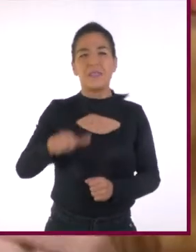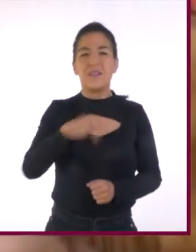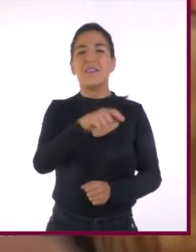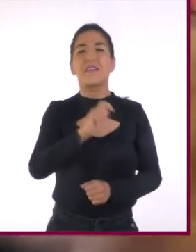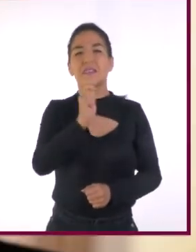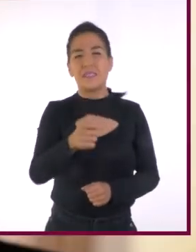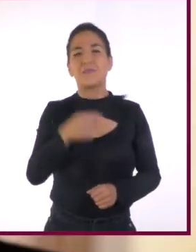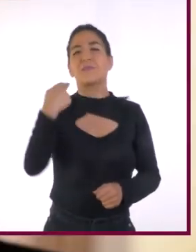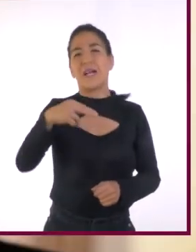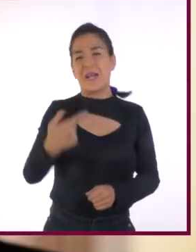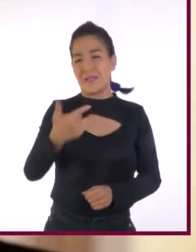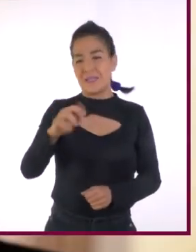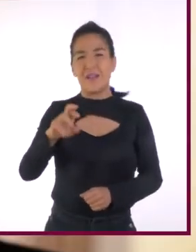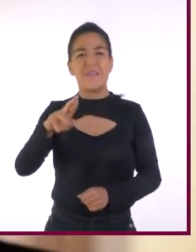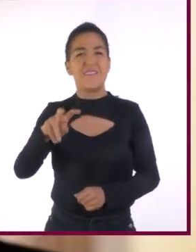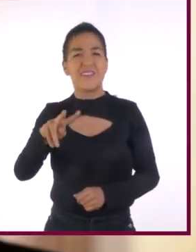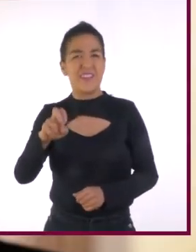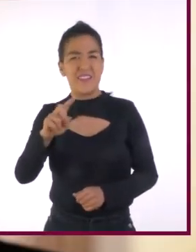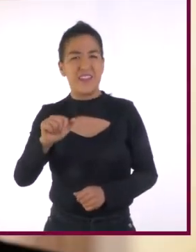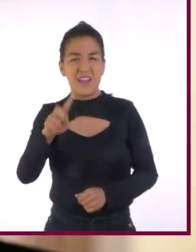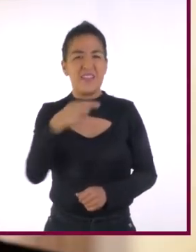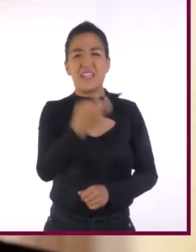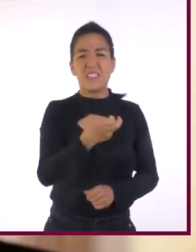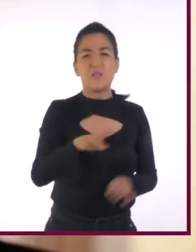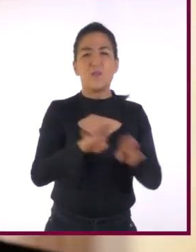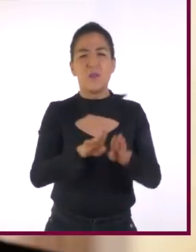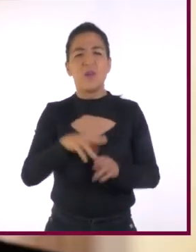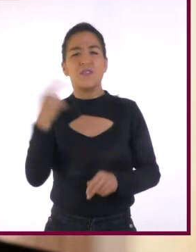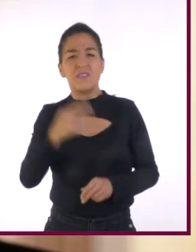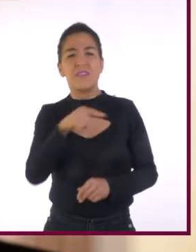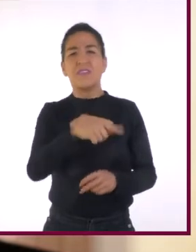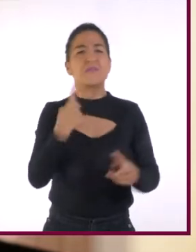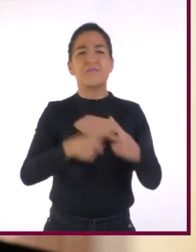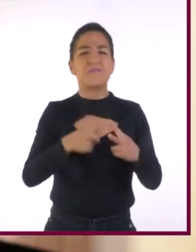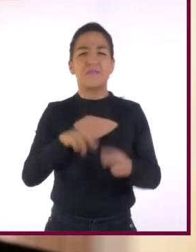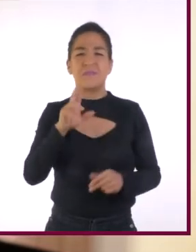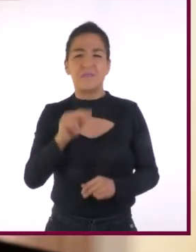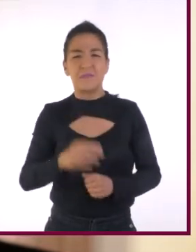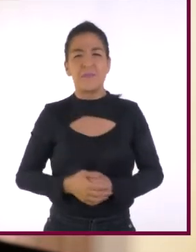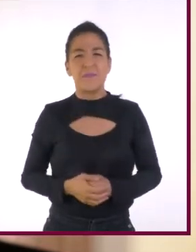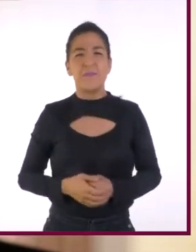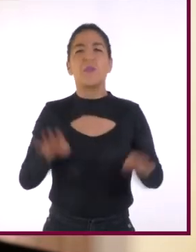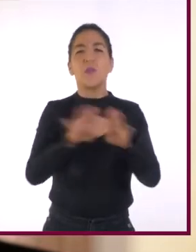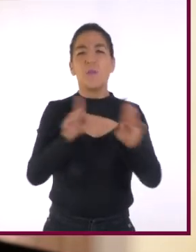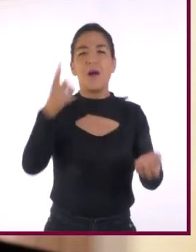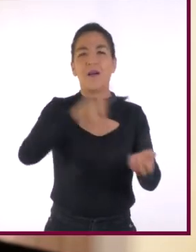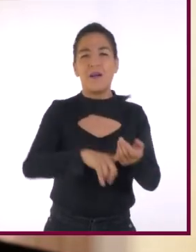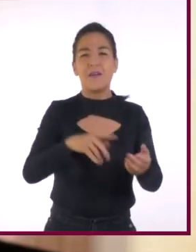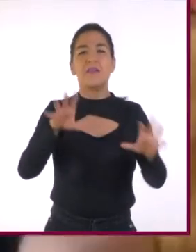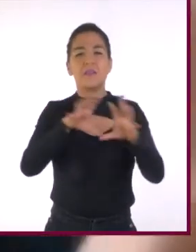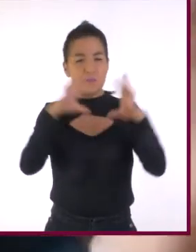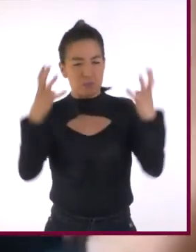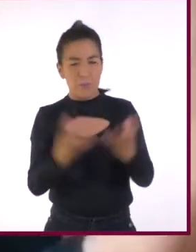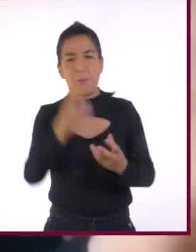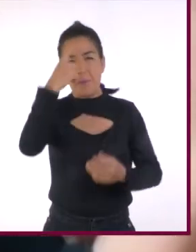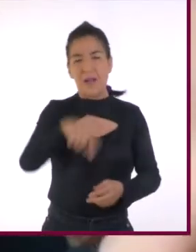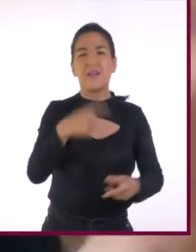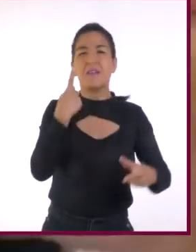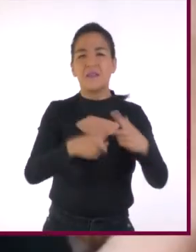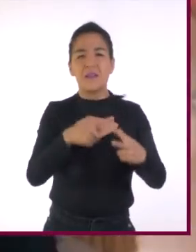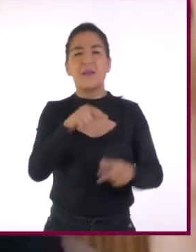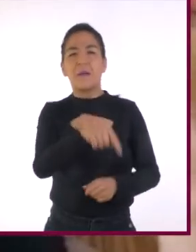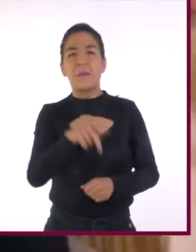o no sé, siguen estas reglas, pero hay edificios de arquitectos súper raros donde algo está como completamente suspendido y parece